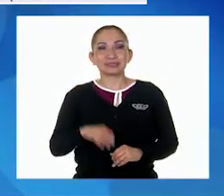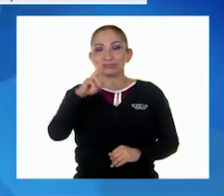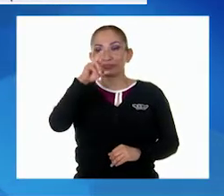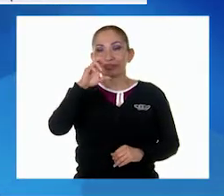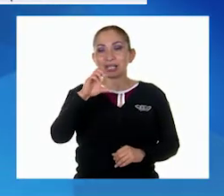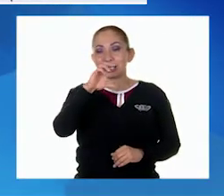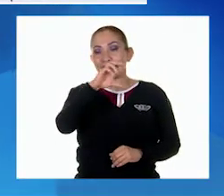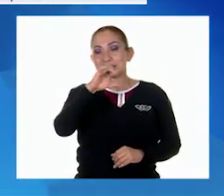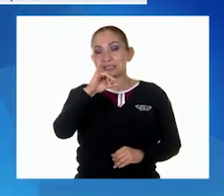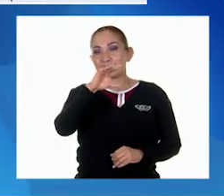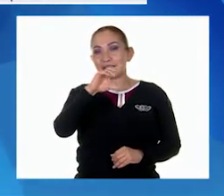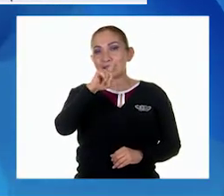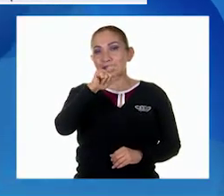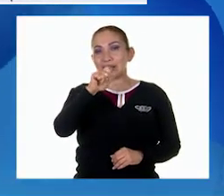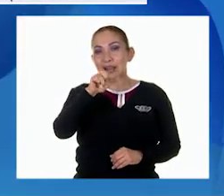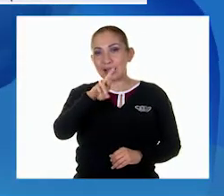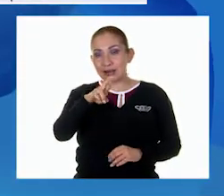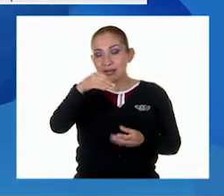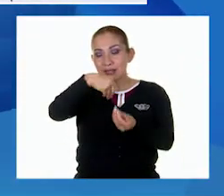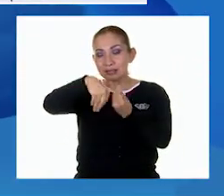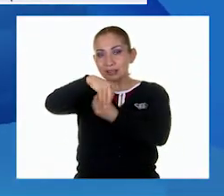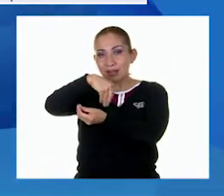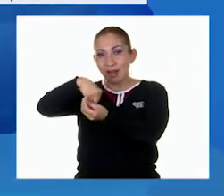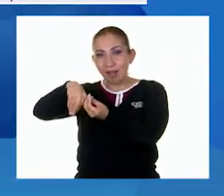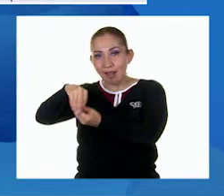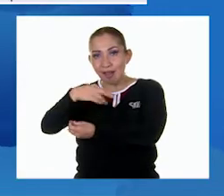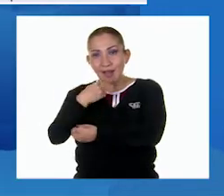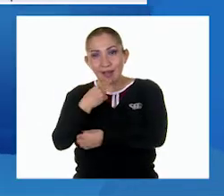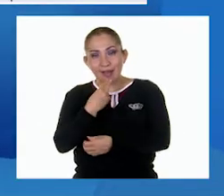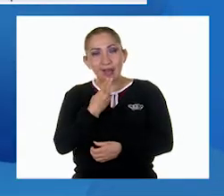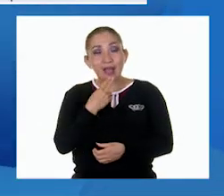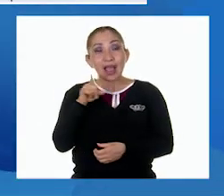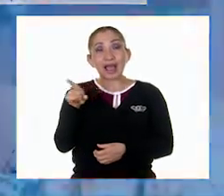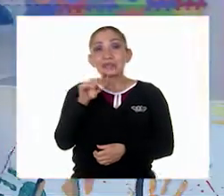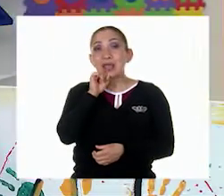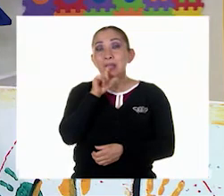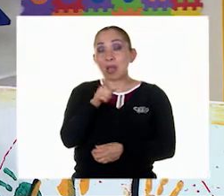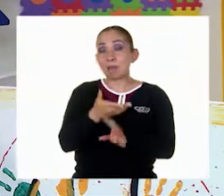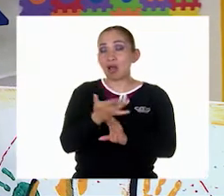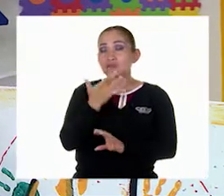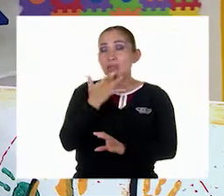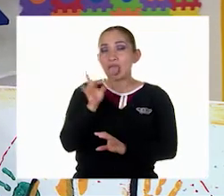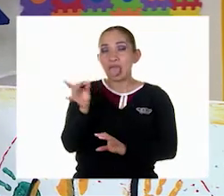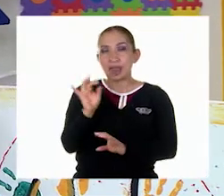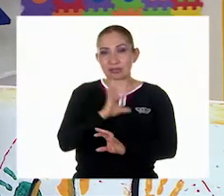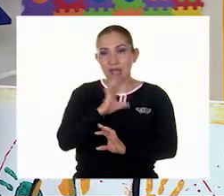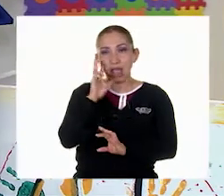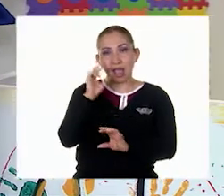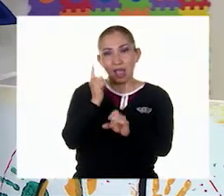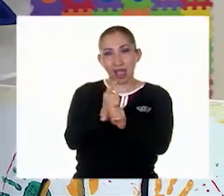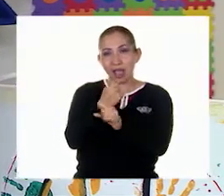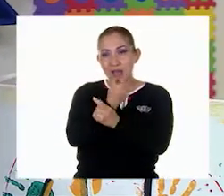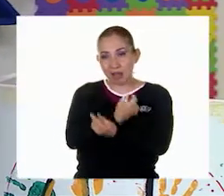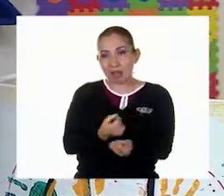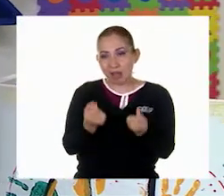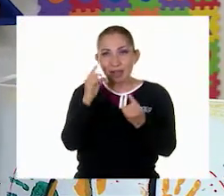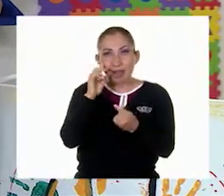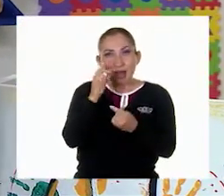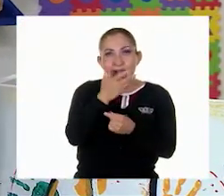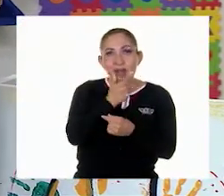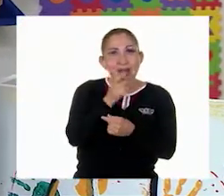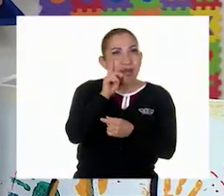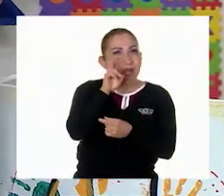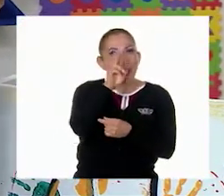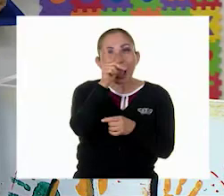Otra. Muy bien. Esta que vas a encontrar, Eric, también está muy sencilla. Yo creo que ya la vieron las niñas y los niños que